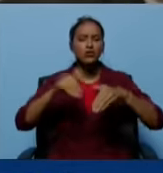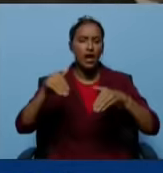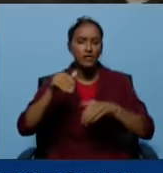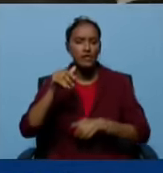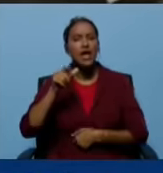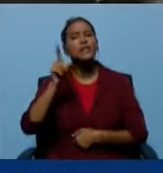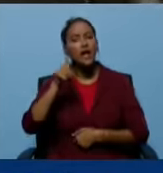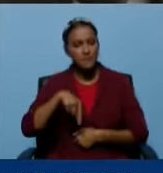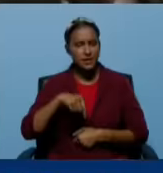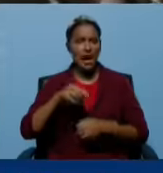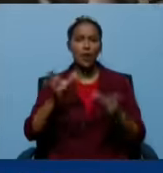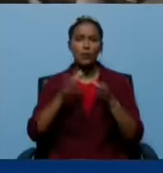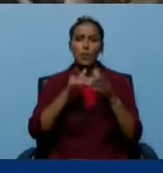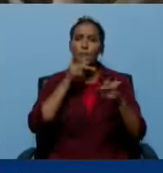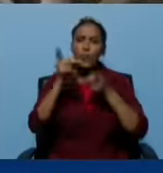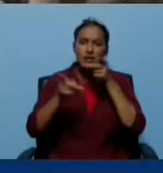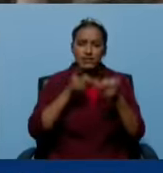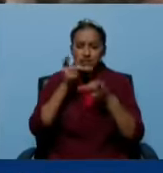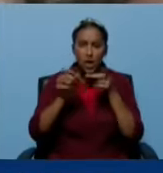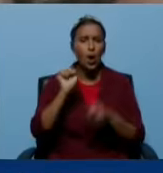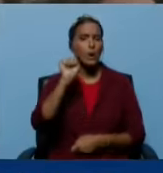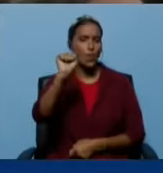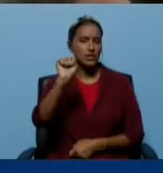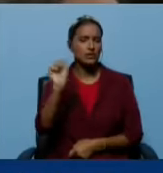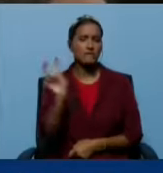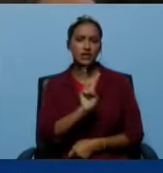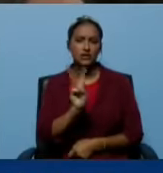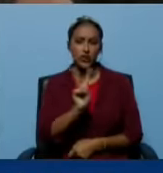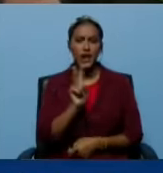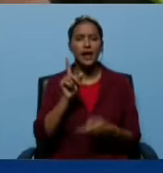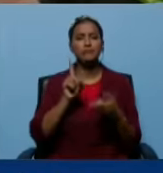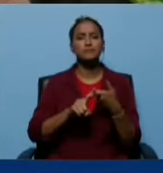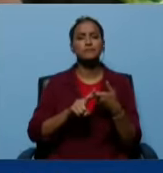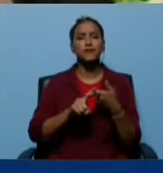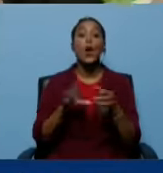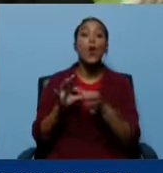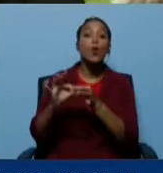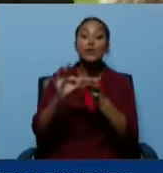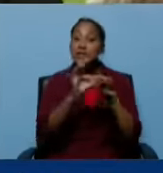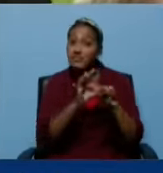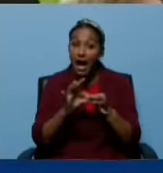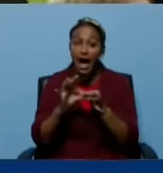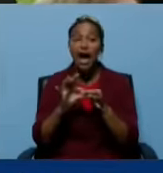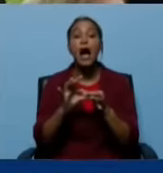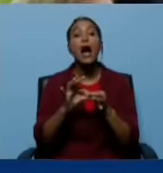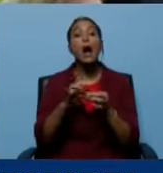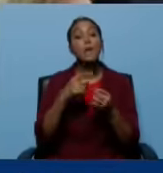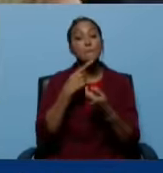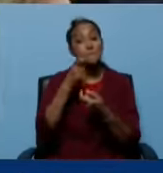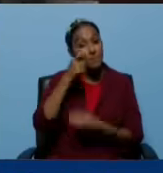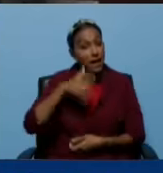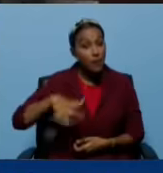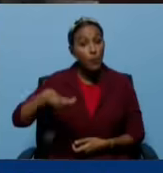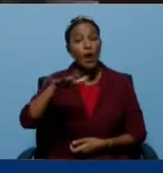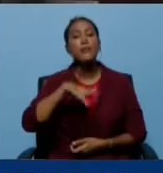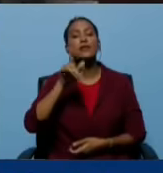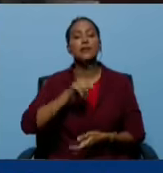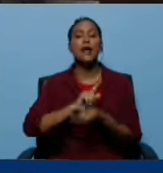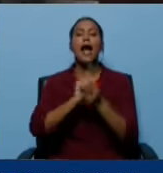de Venezuela, Partido Comunista de Venezuela, Unidad Popular Venezolana y Alianza para el